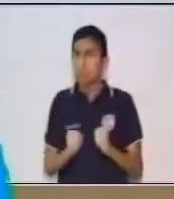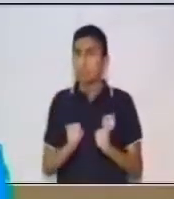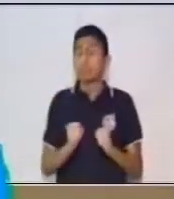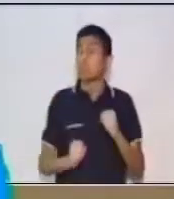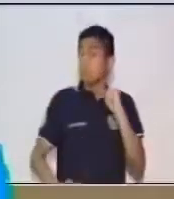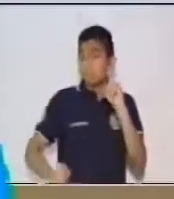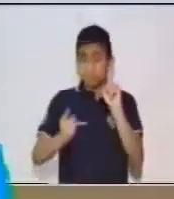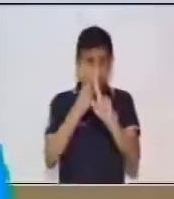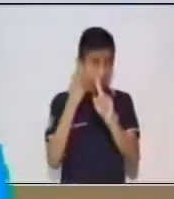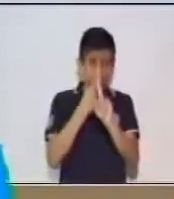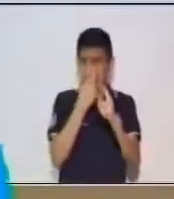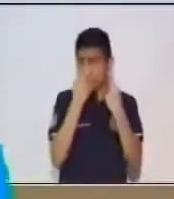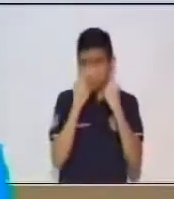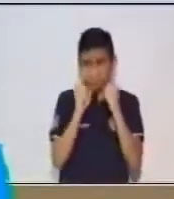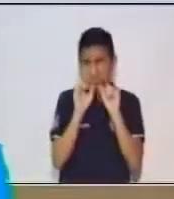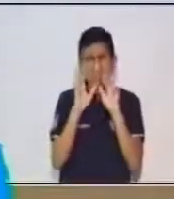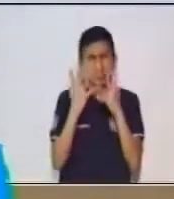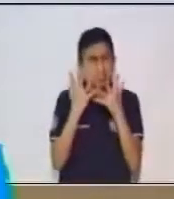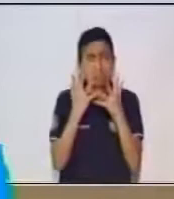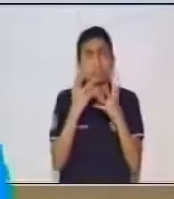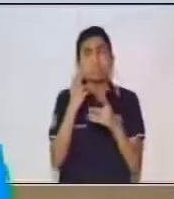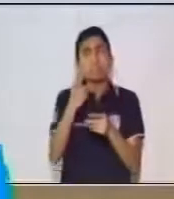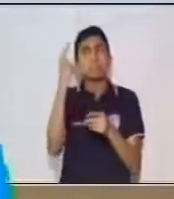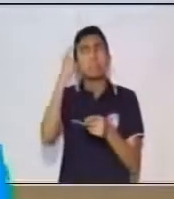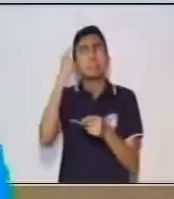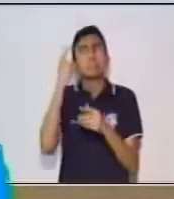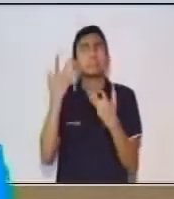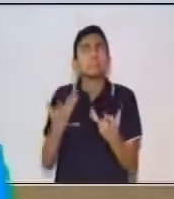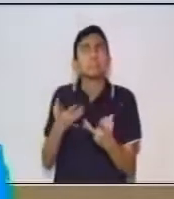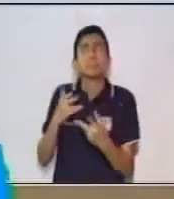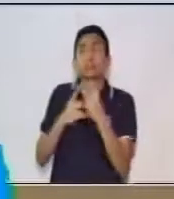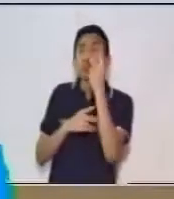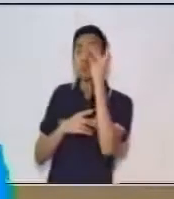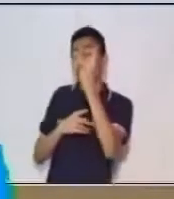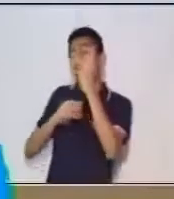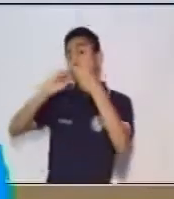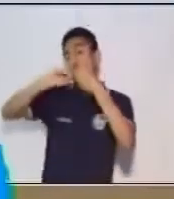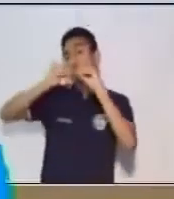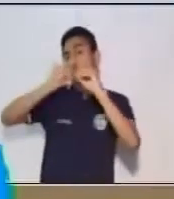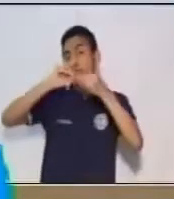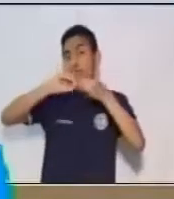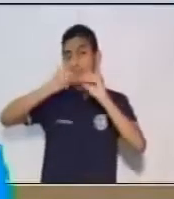Lo primero que hacemos entonces es pensar en dos números